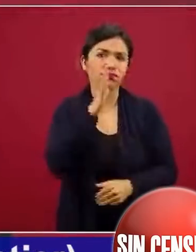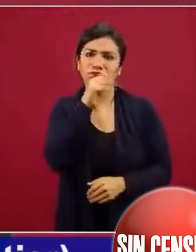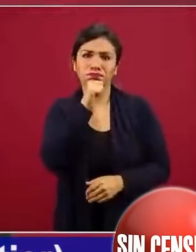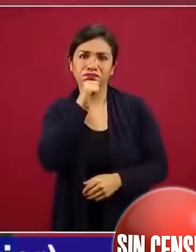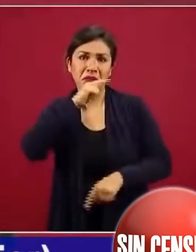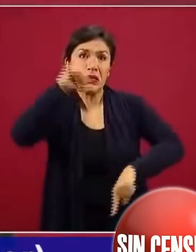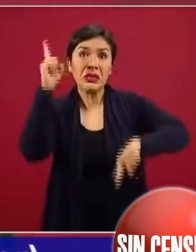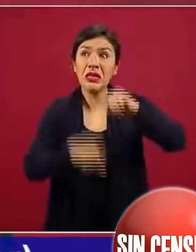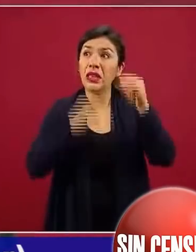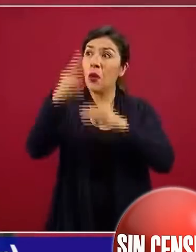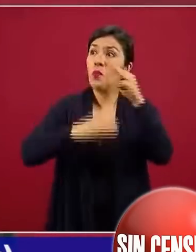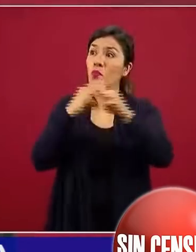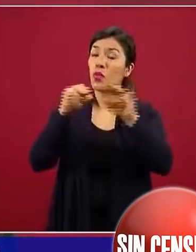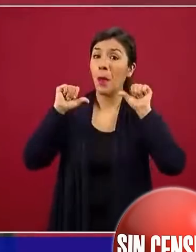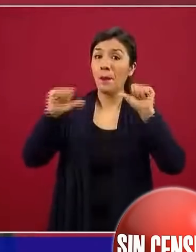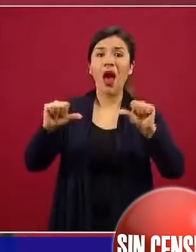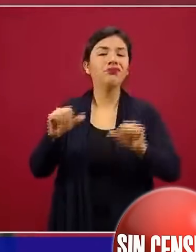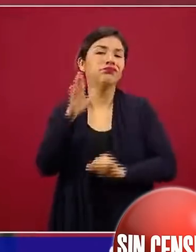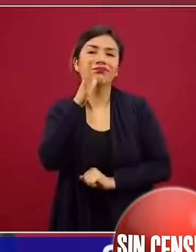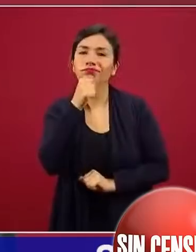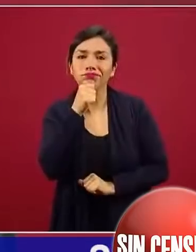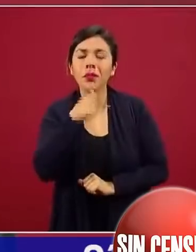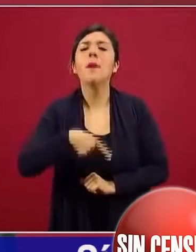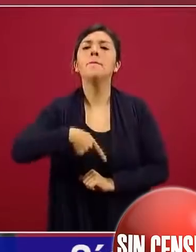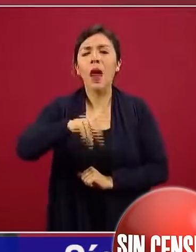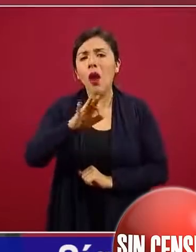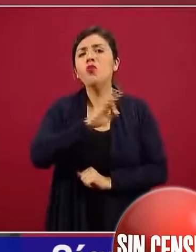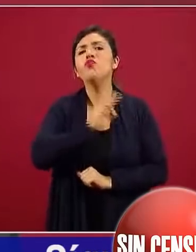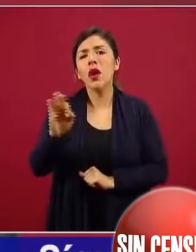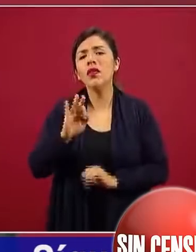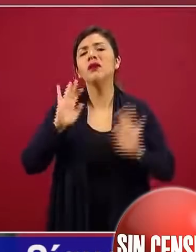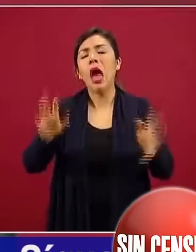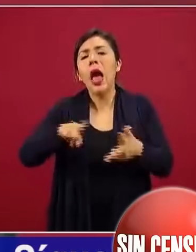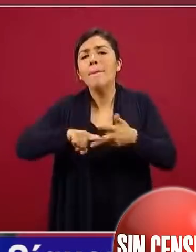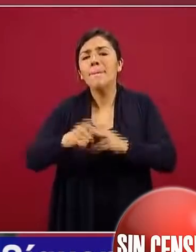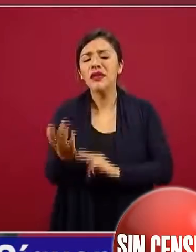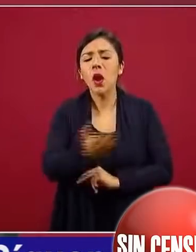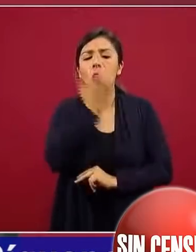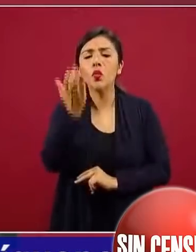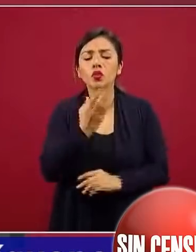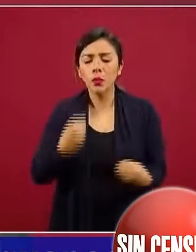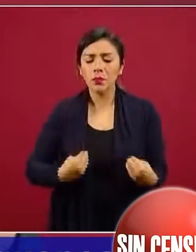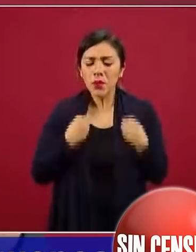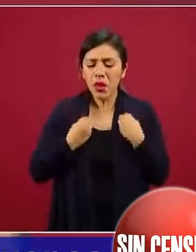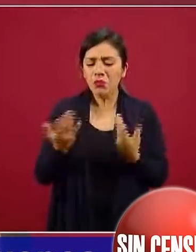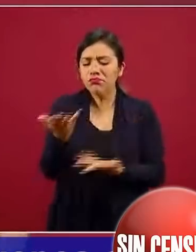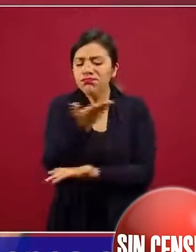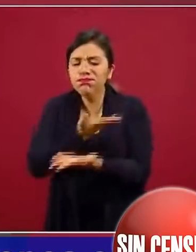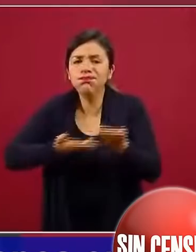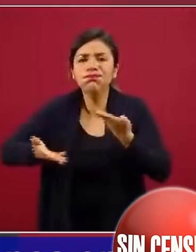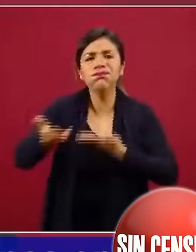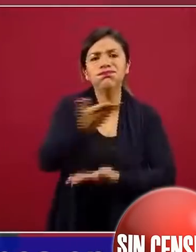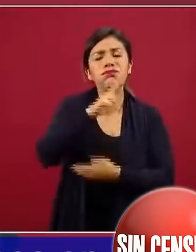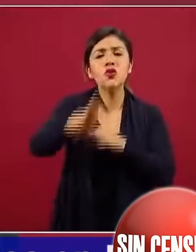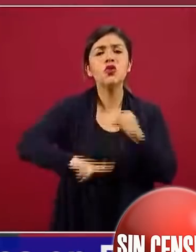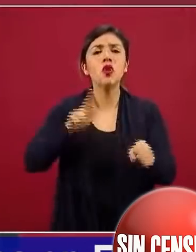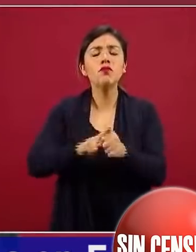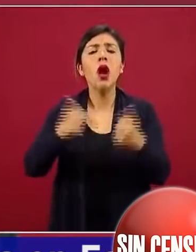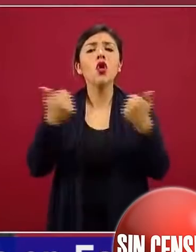del planeta, pero sí podemos integrarnos a vivir en sociedad en las actividades que